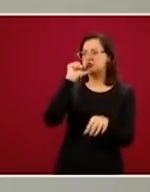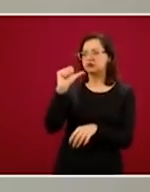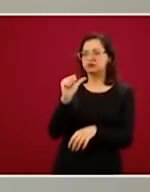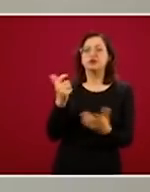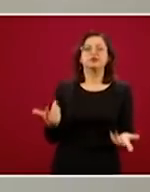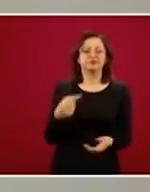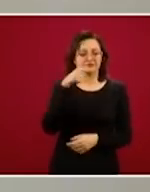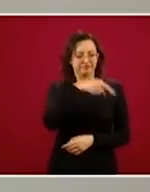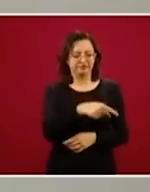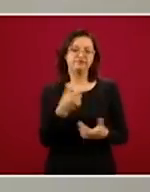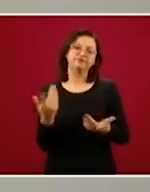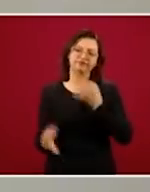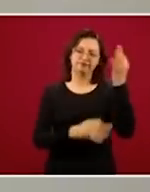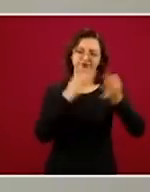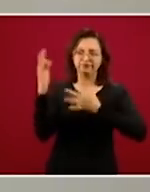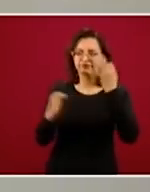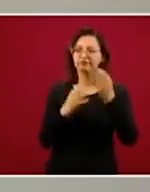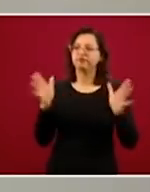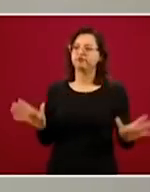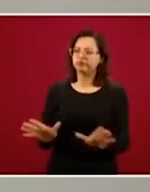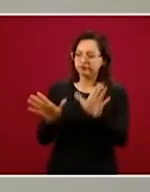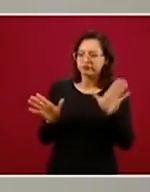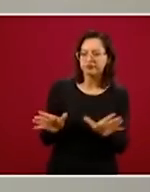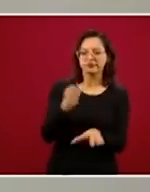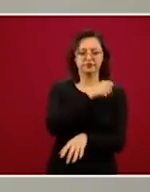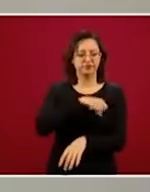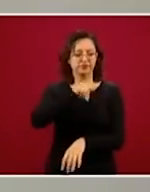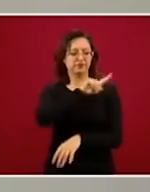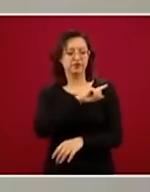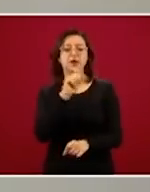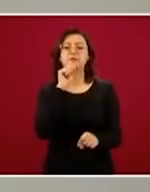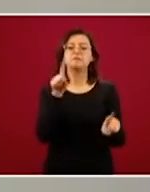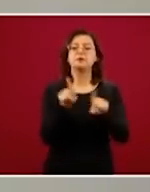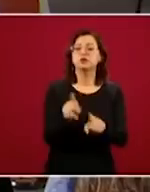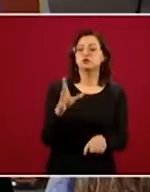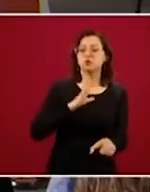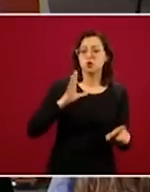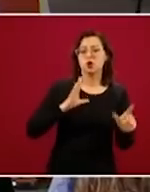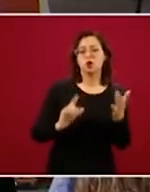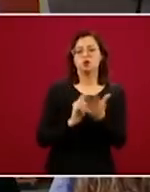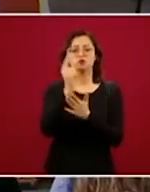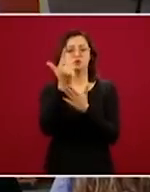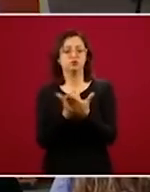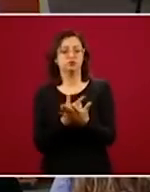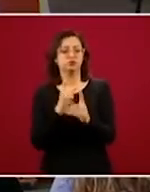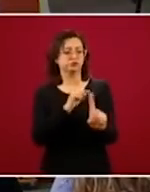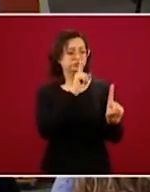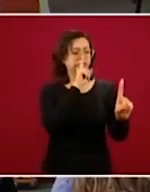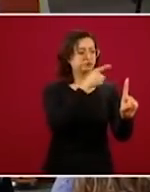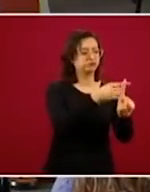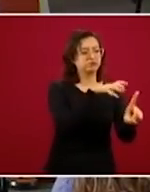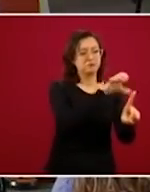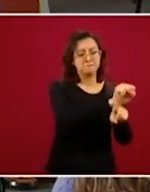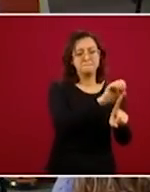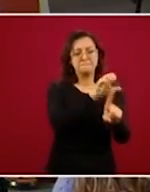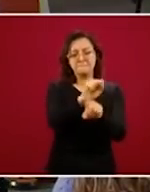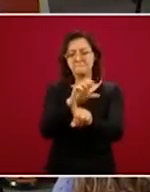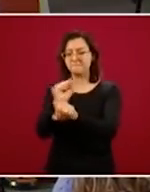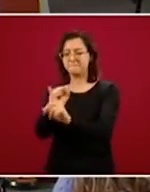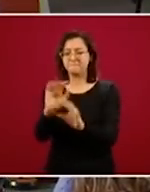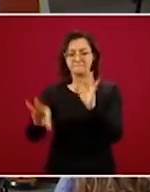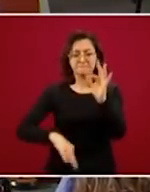y tenemos una lista de logros específicos y decisiones que nos gustaría compartir con ustedes